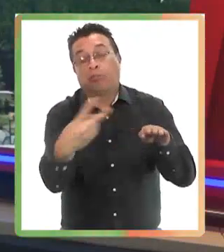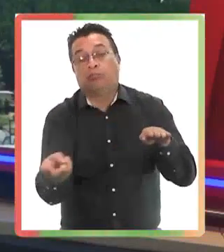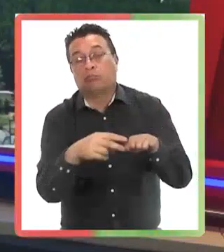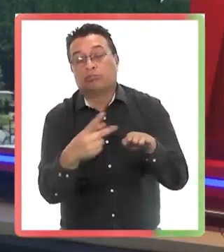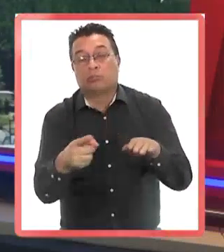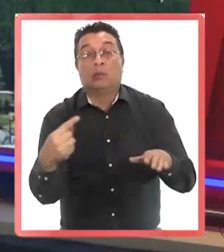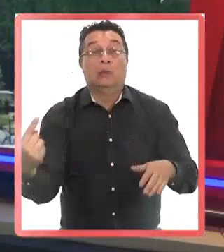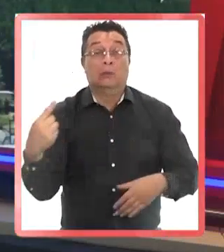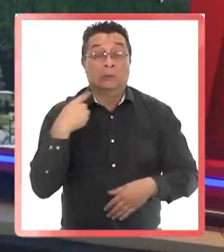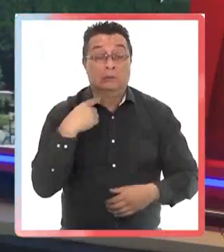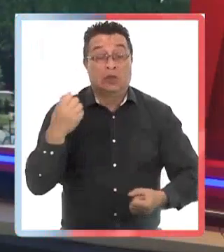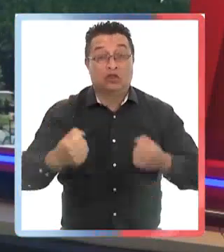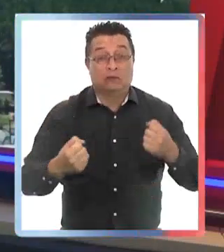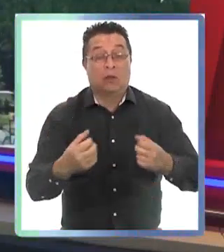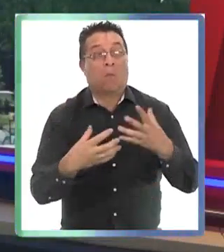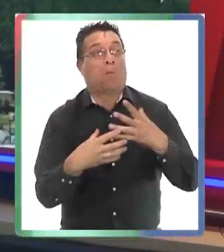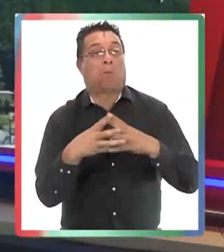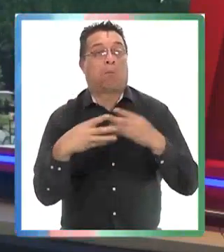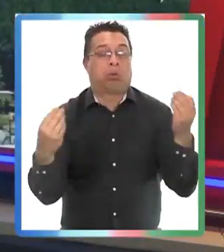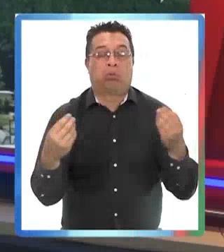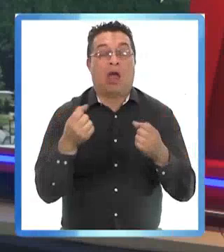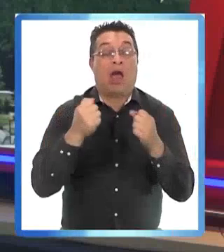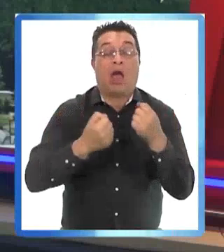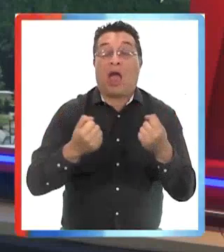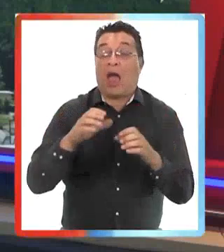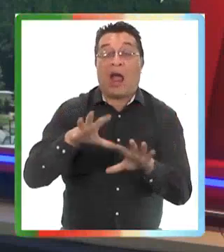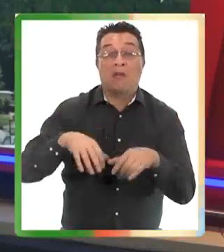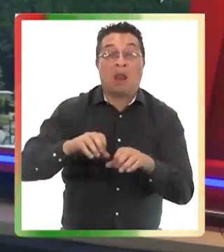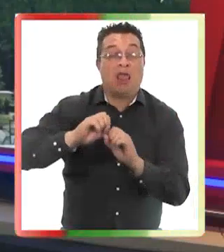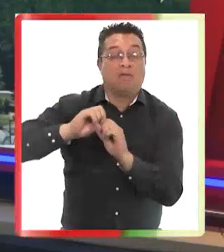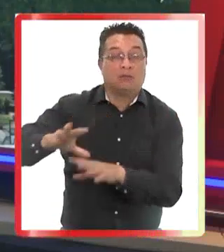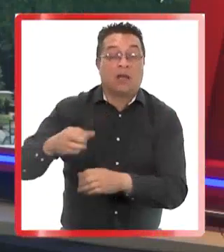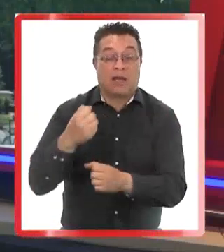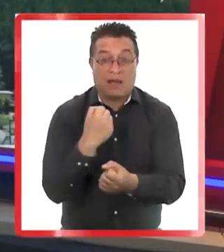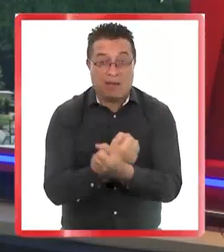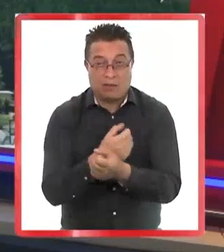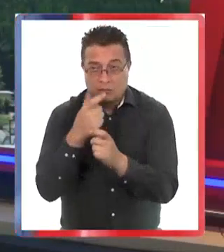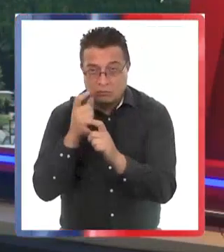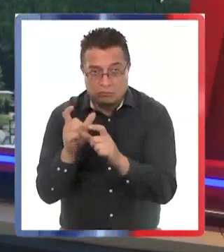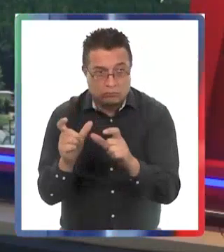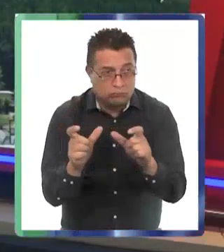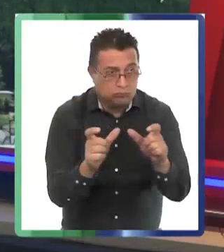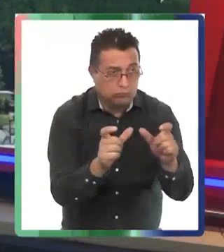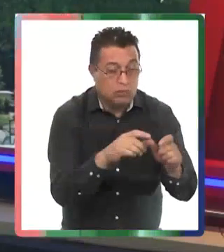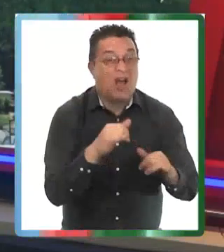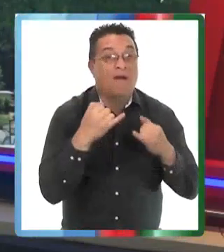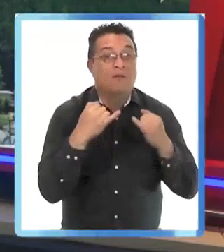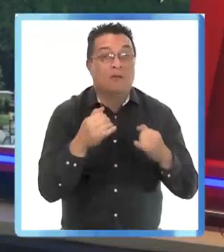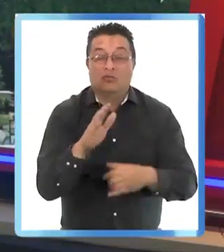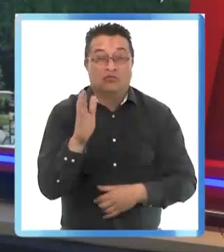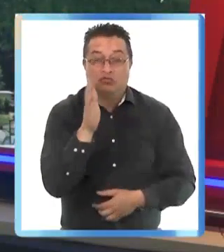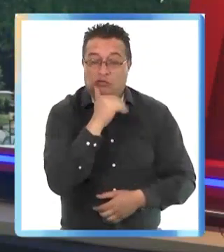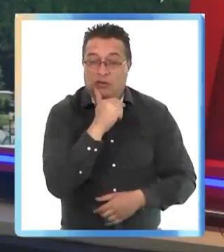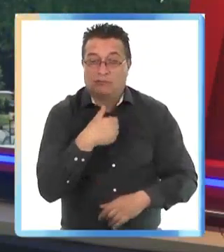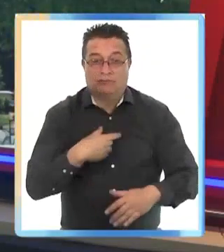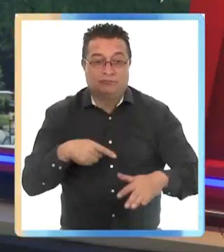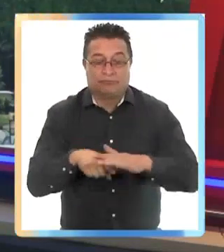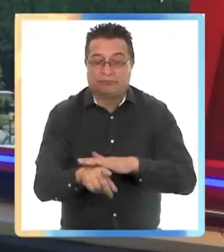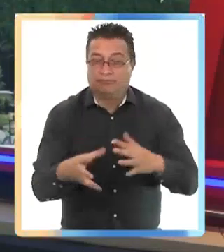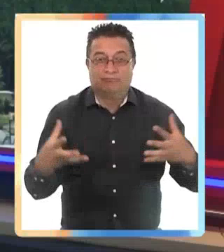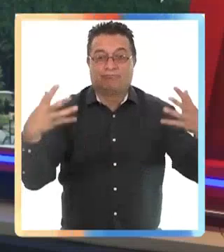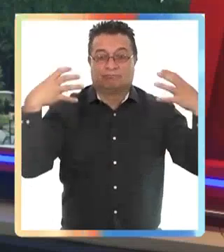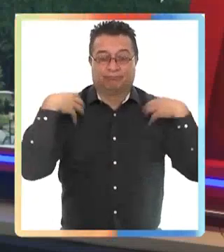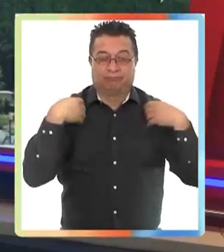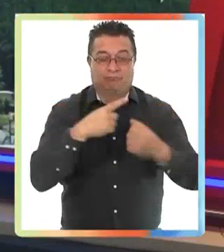una puerta. Una vez ocurrido este incidente, el conductor escapó y abandonó a los animales. Carabineros hizo una ronda por el sector e informó que no